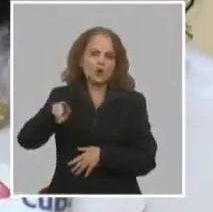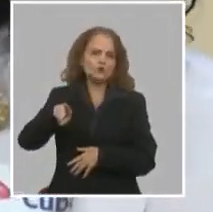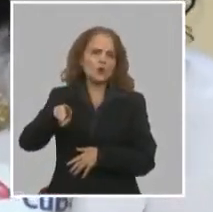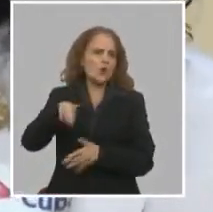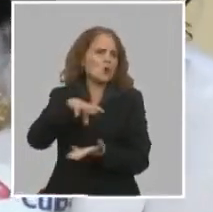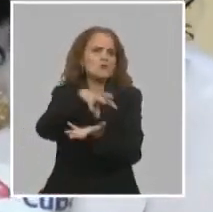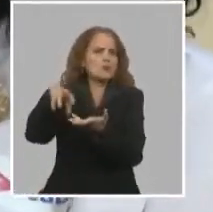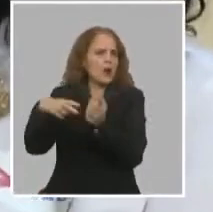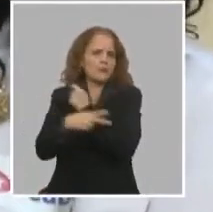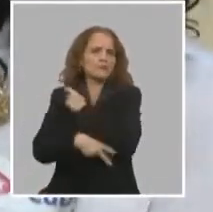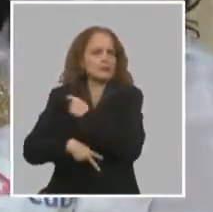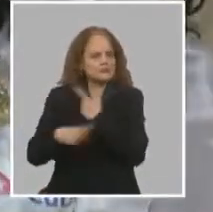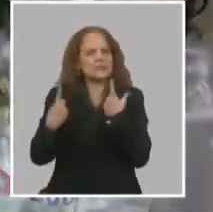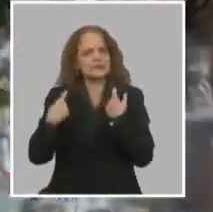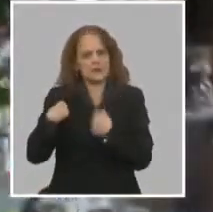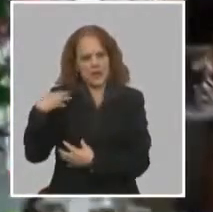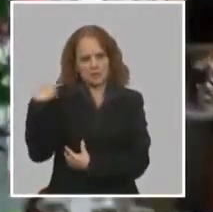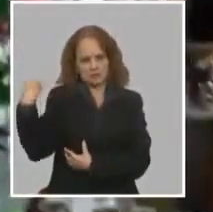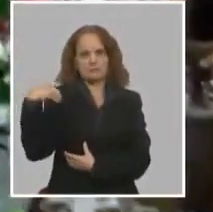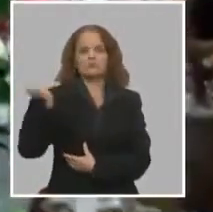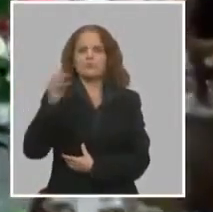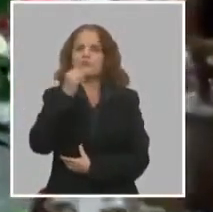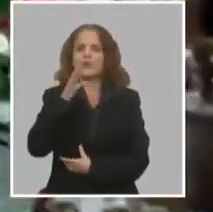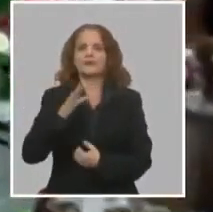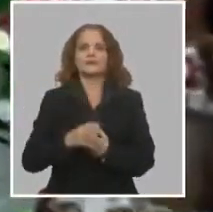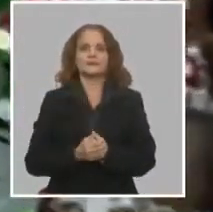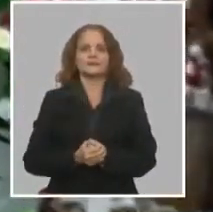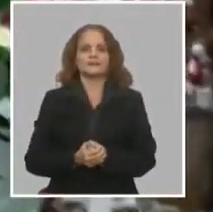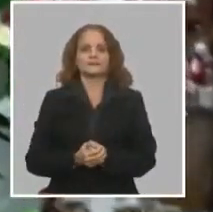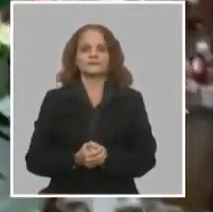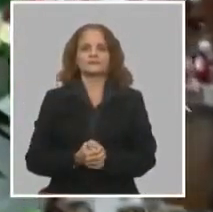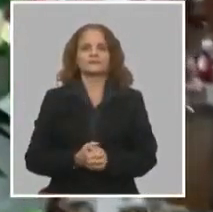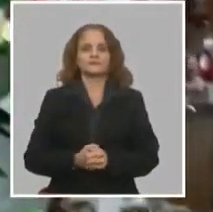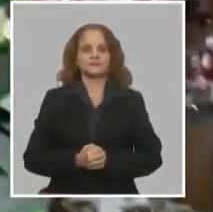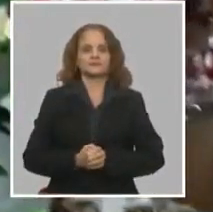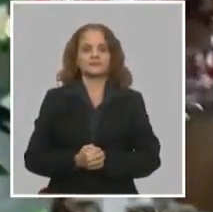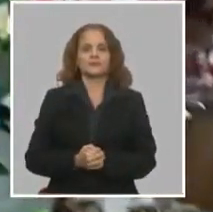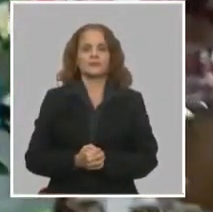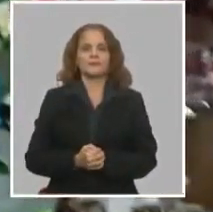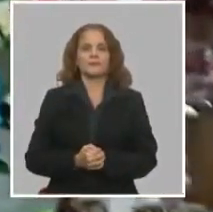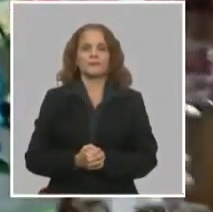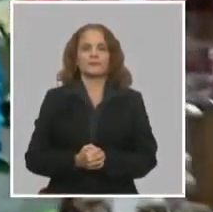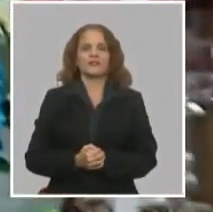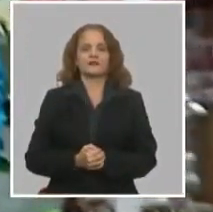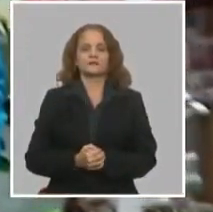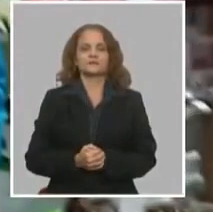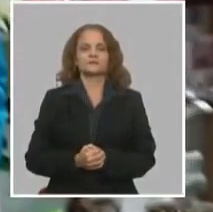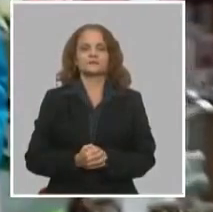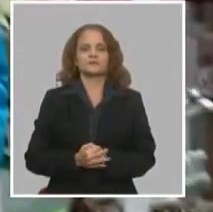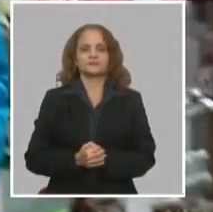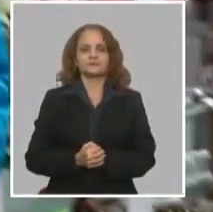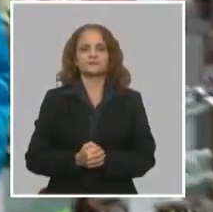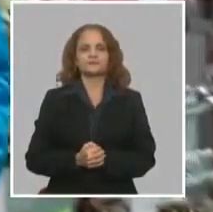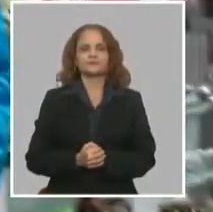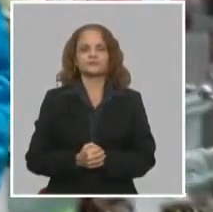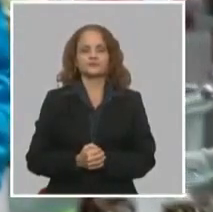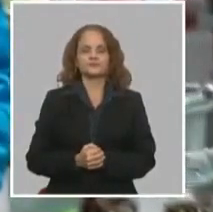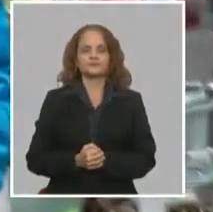cualquier otro país del mundo que nos necesite. Vine a darle un beso al mundo y nada más.